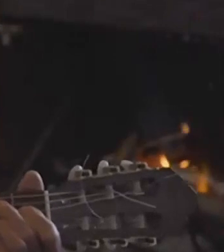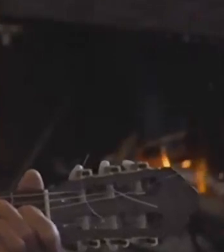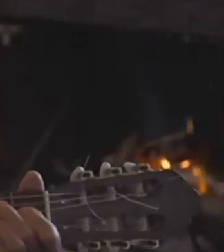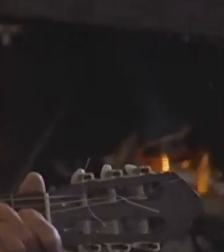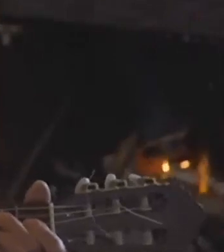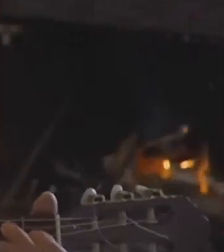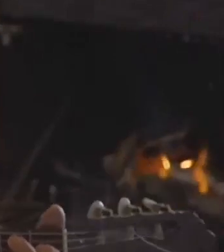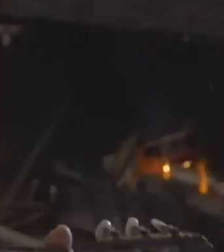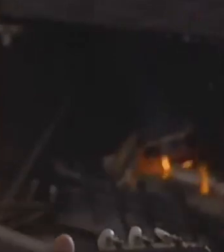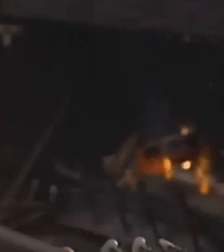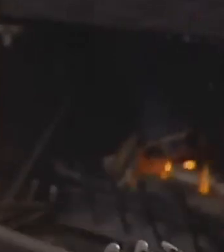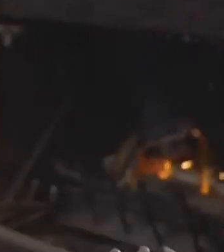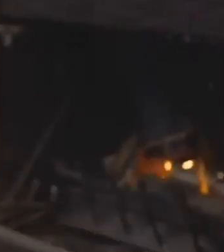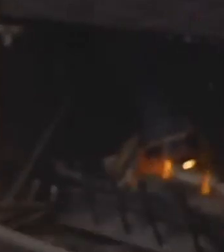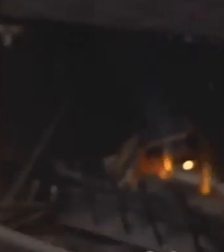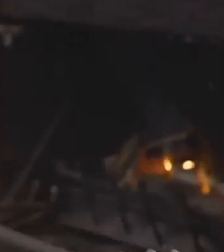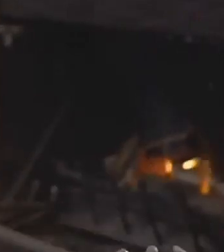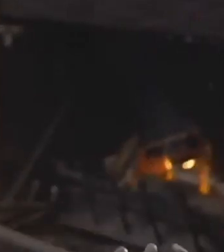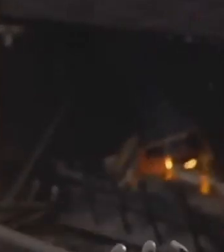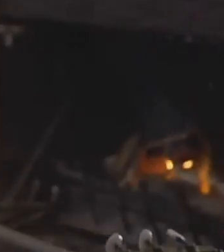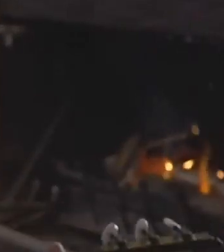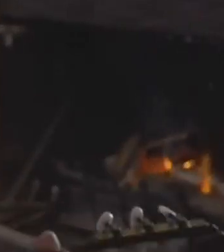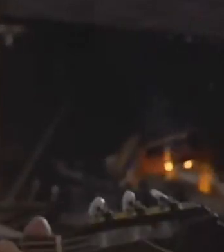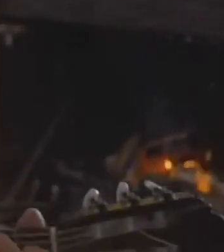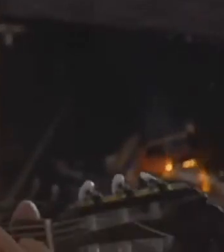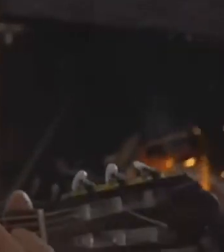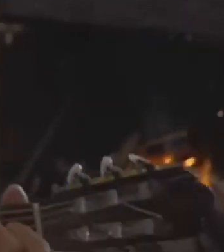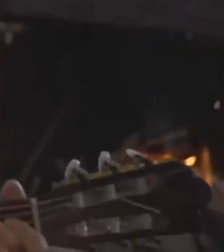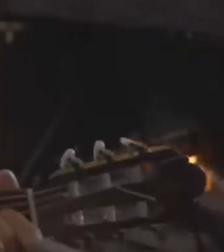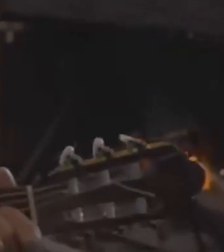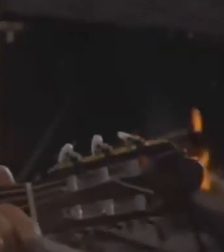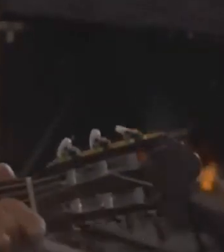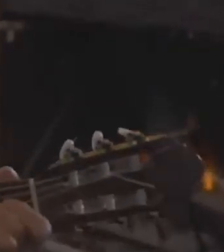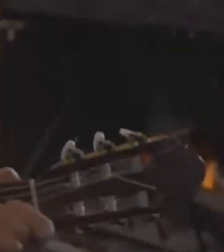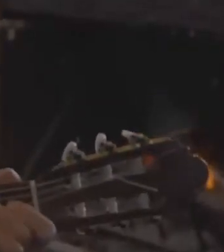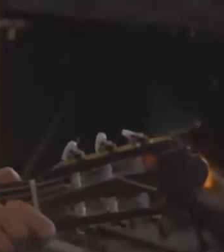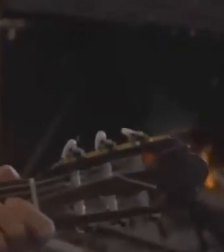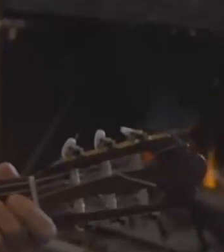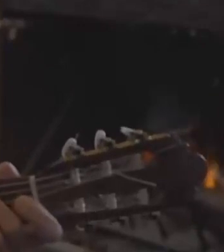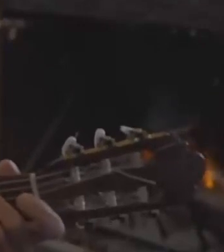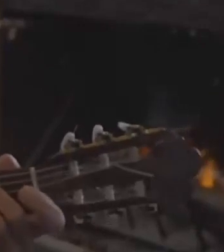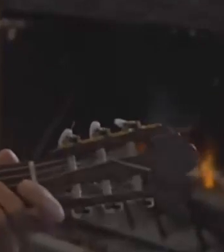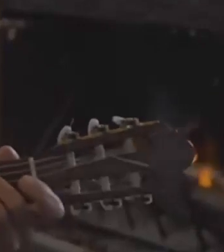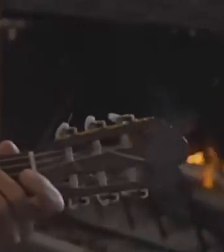saben romper las cadenas